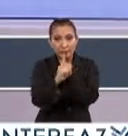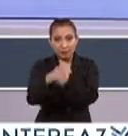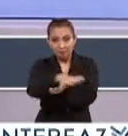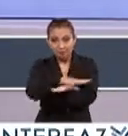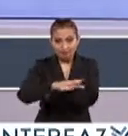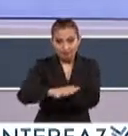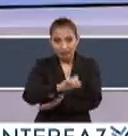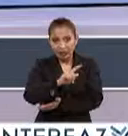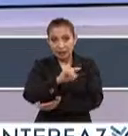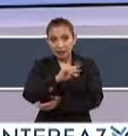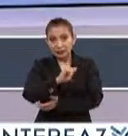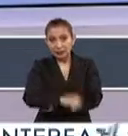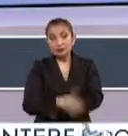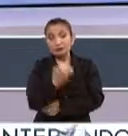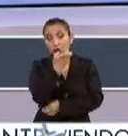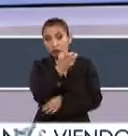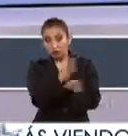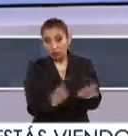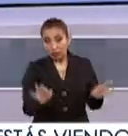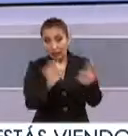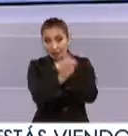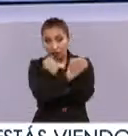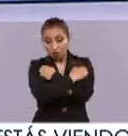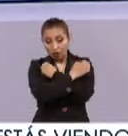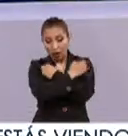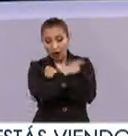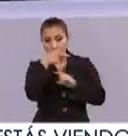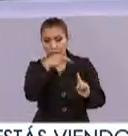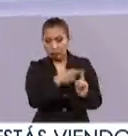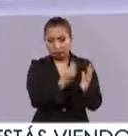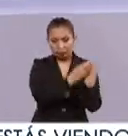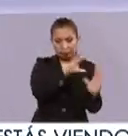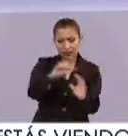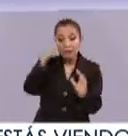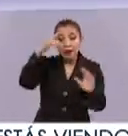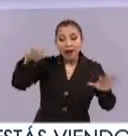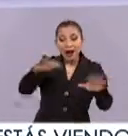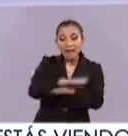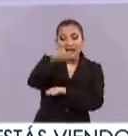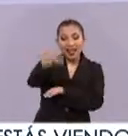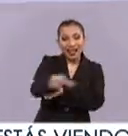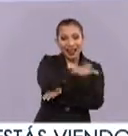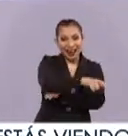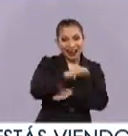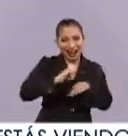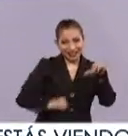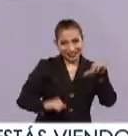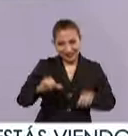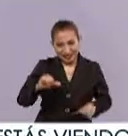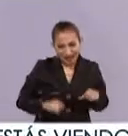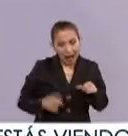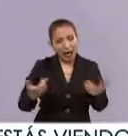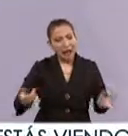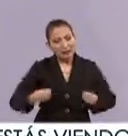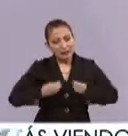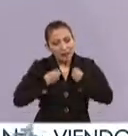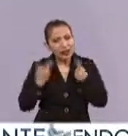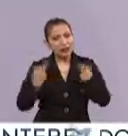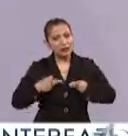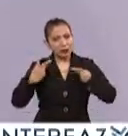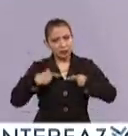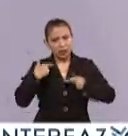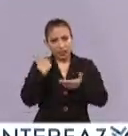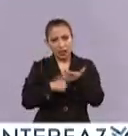desastres. La importancia de la educación como elemento capaz de modificar el comportamiento y las actitudes de los distintos